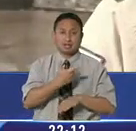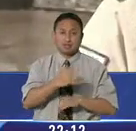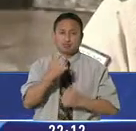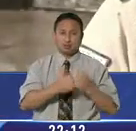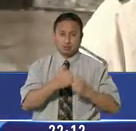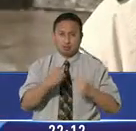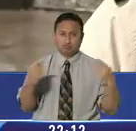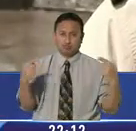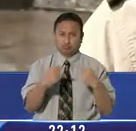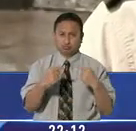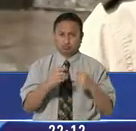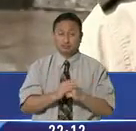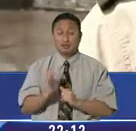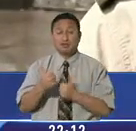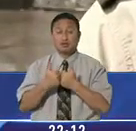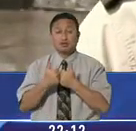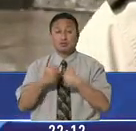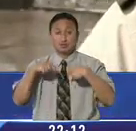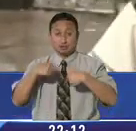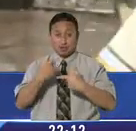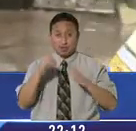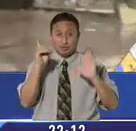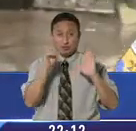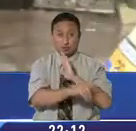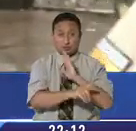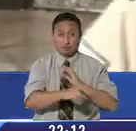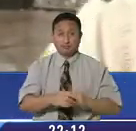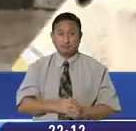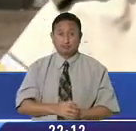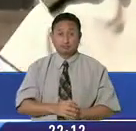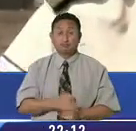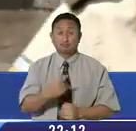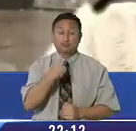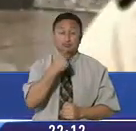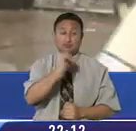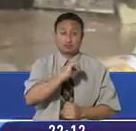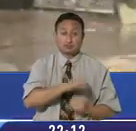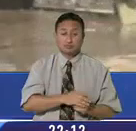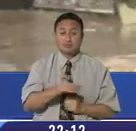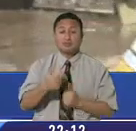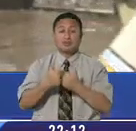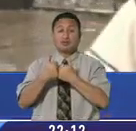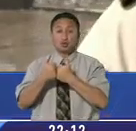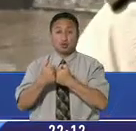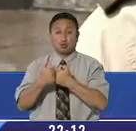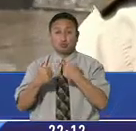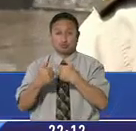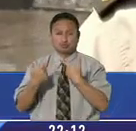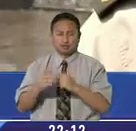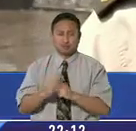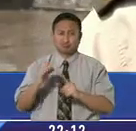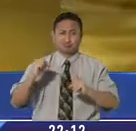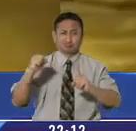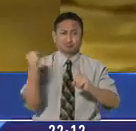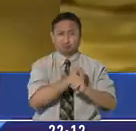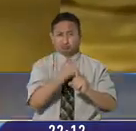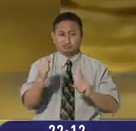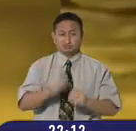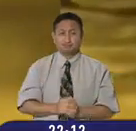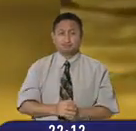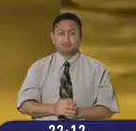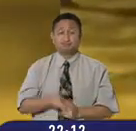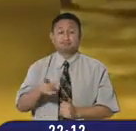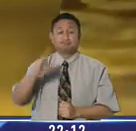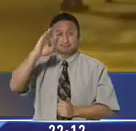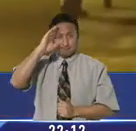problemas anteriormente con su novio, es decir, tenía una denuncia que había presentado porque su novio la agredía físicamente. Según el